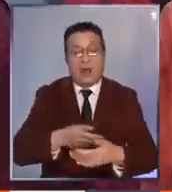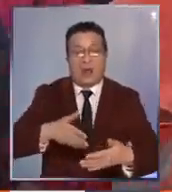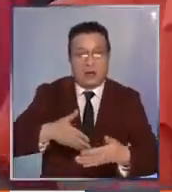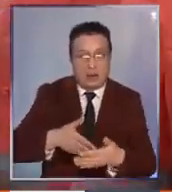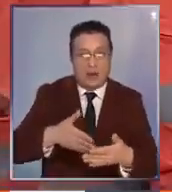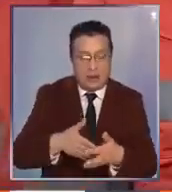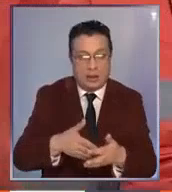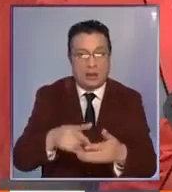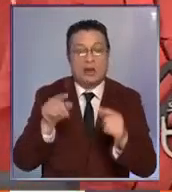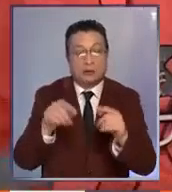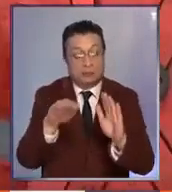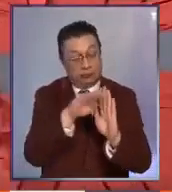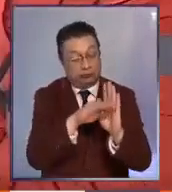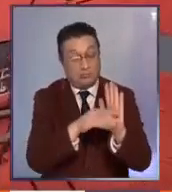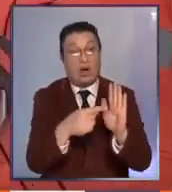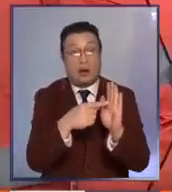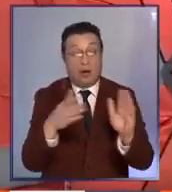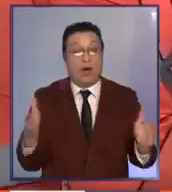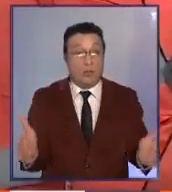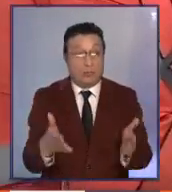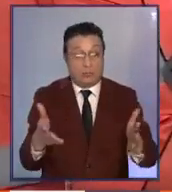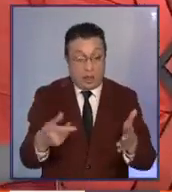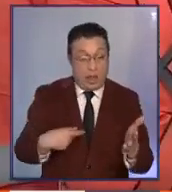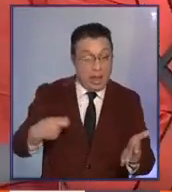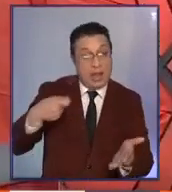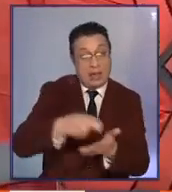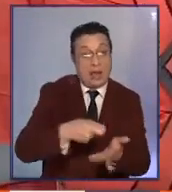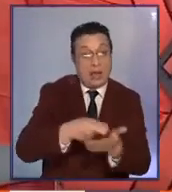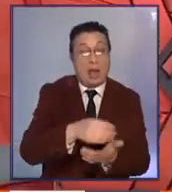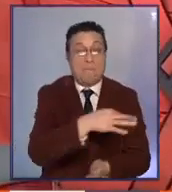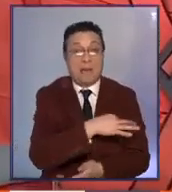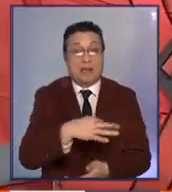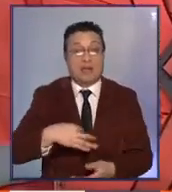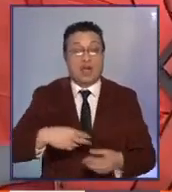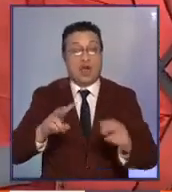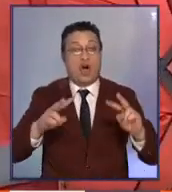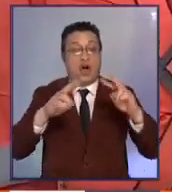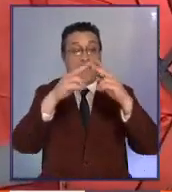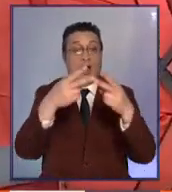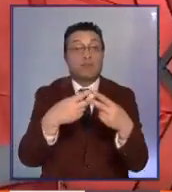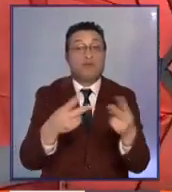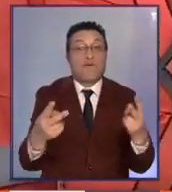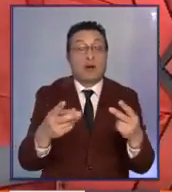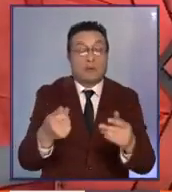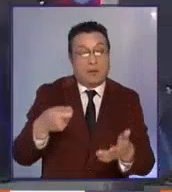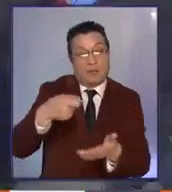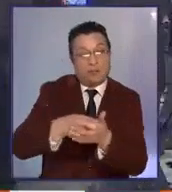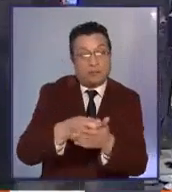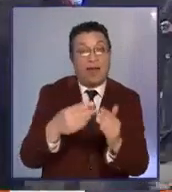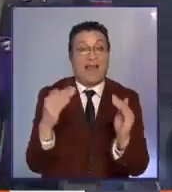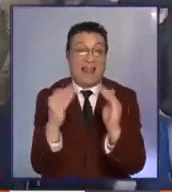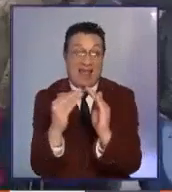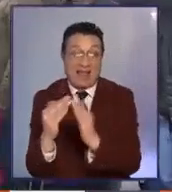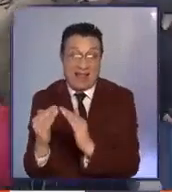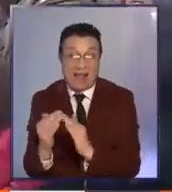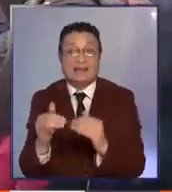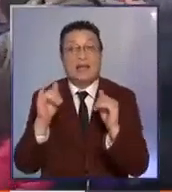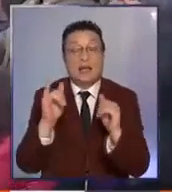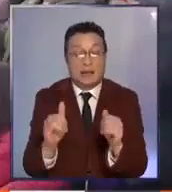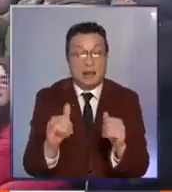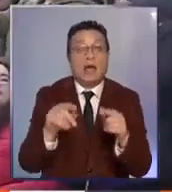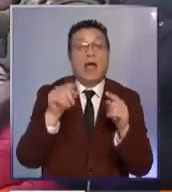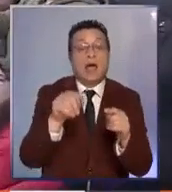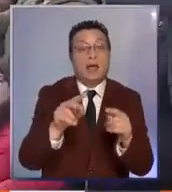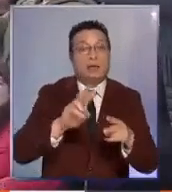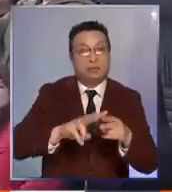agenda contempla la reactivación de inversiones del Ministerio de Obras Públicas, subsidios de vivienda y fortalecimiento de inversión para